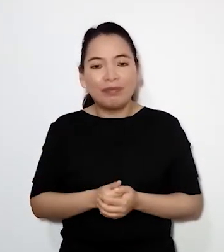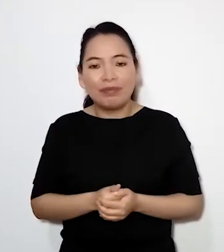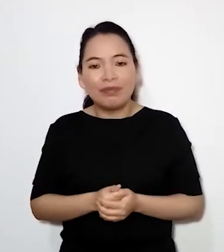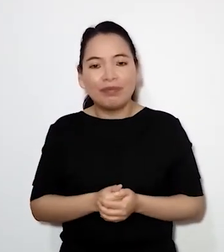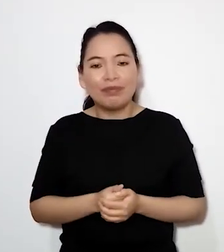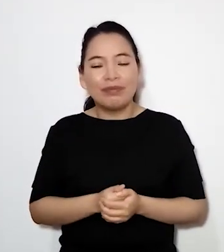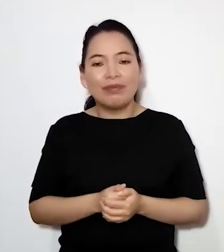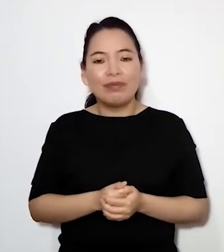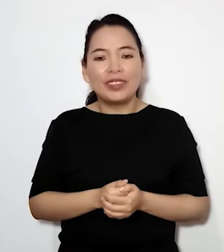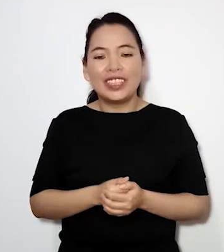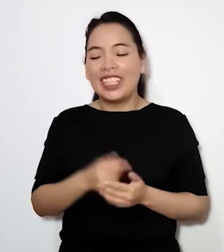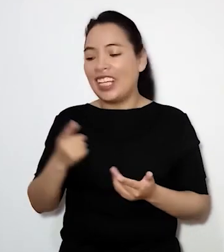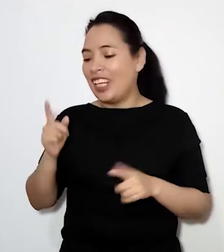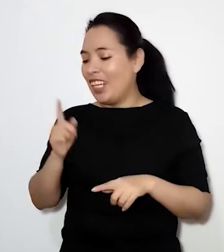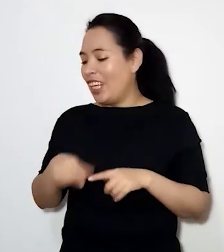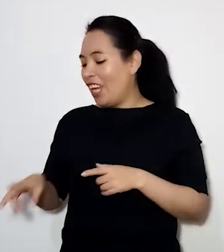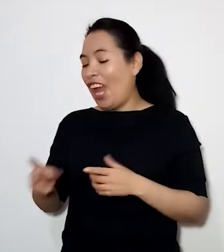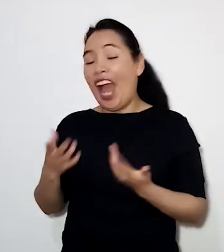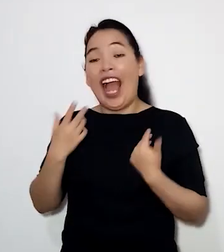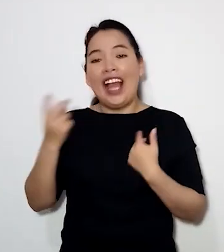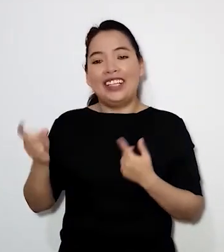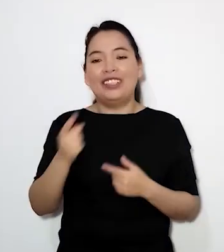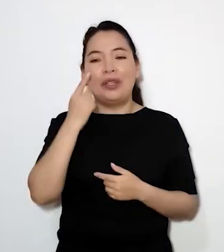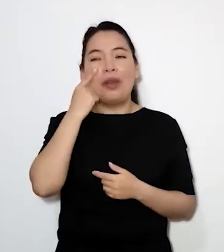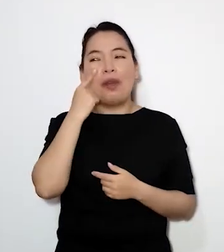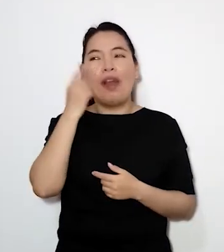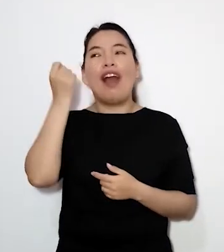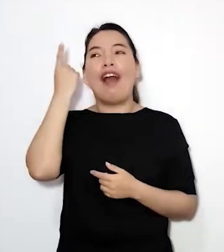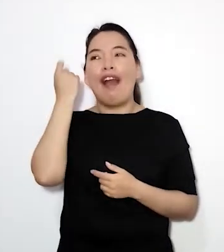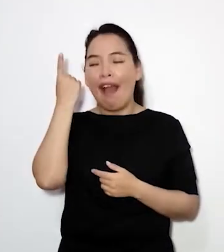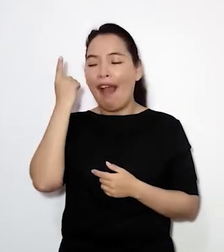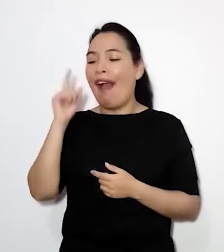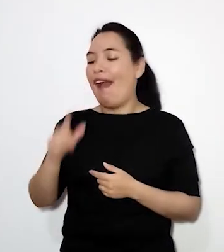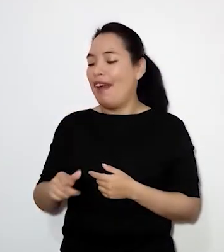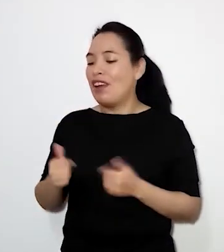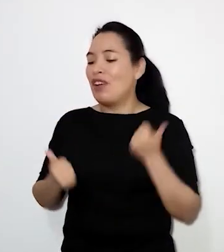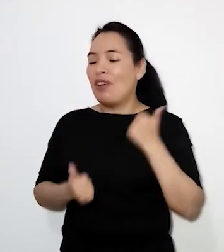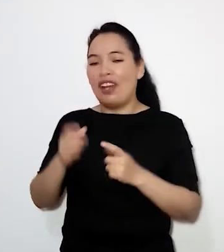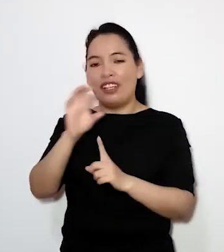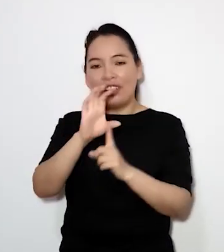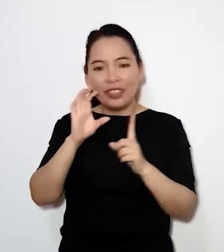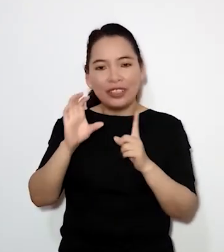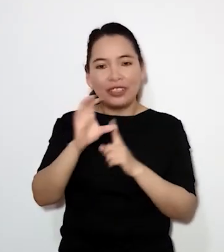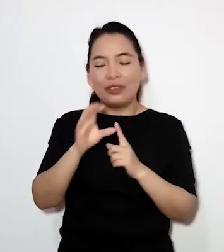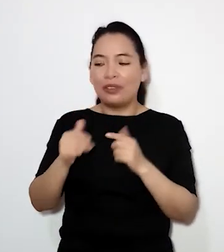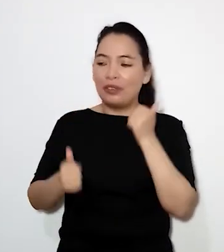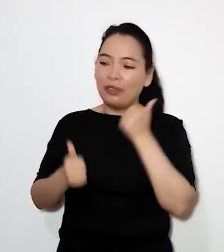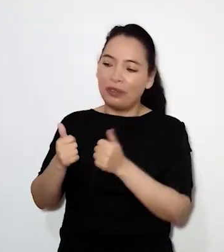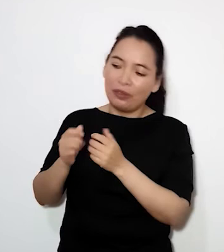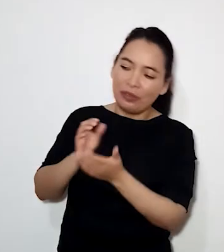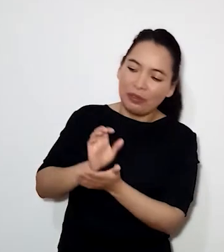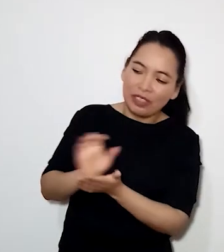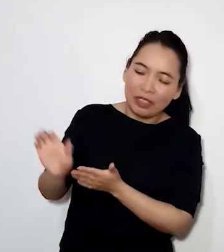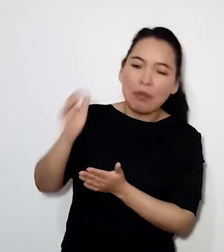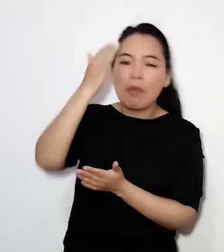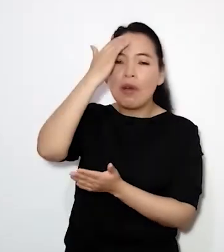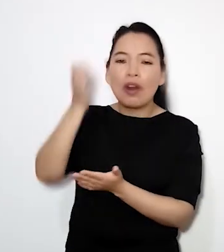comencemos a comprender las normas culturales que excluyen a las personas con discapacidad mediante